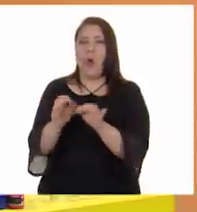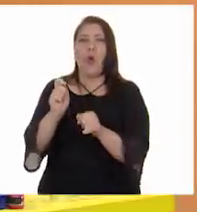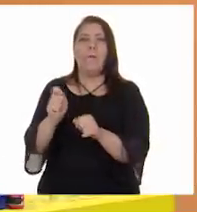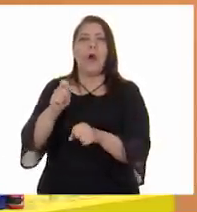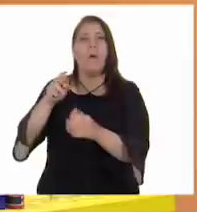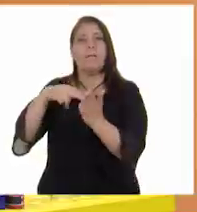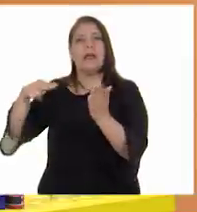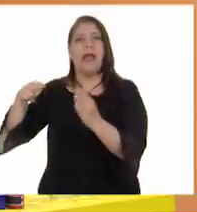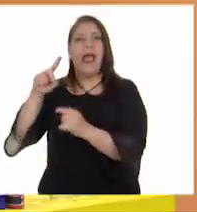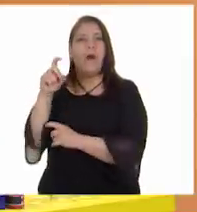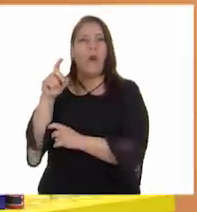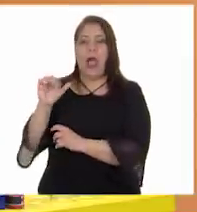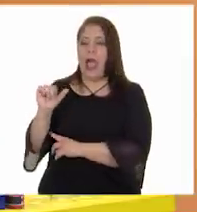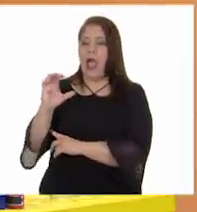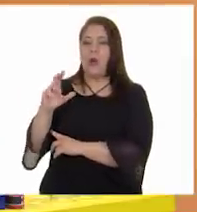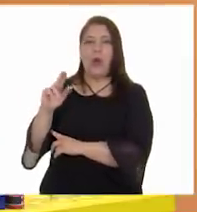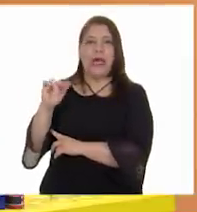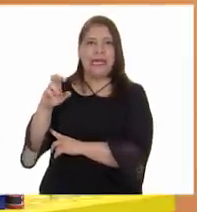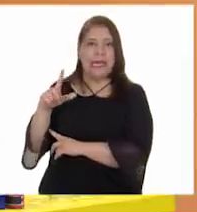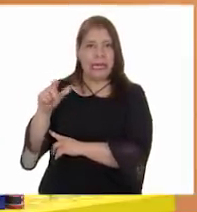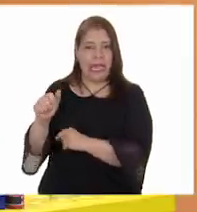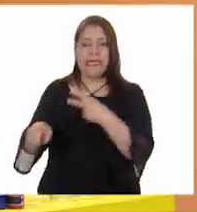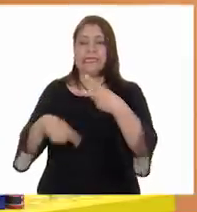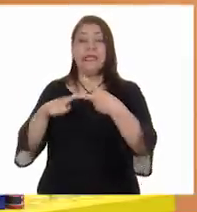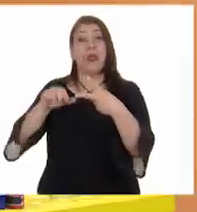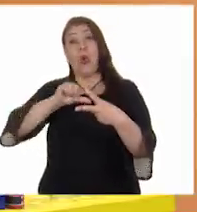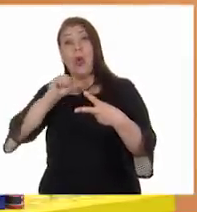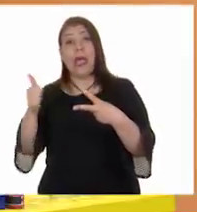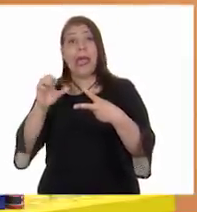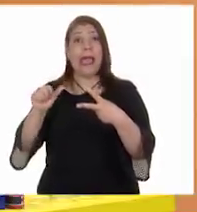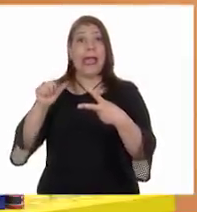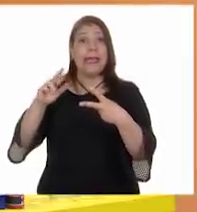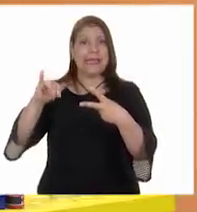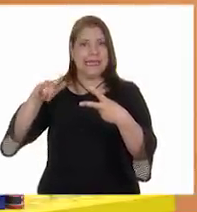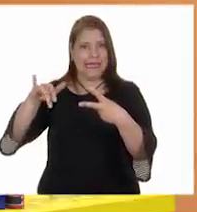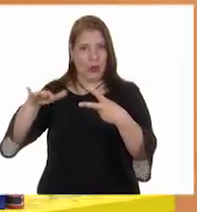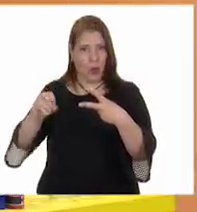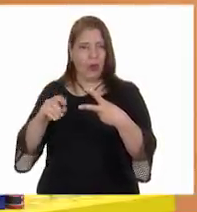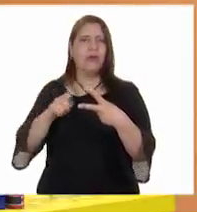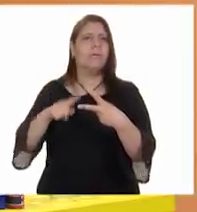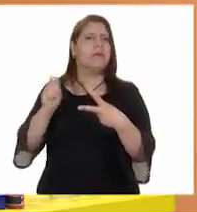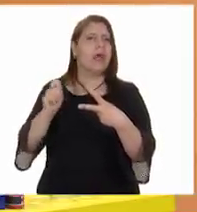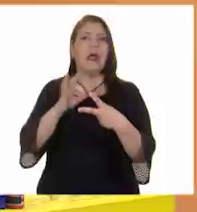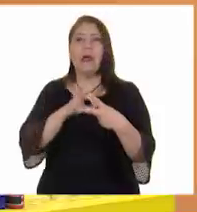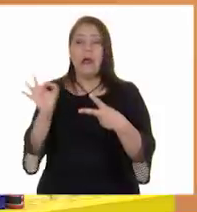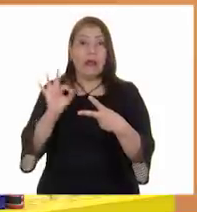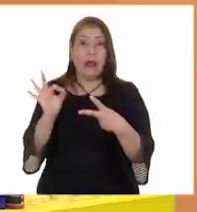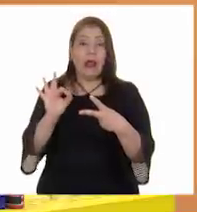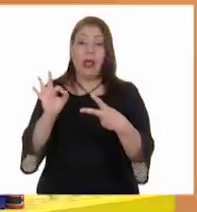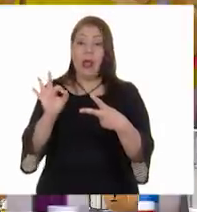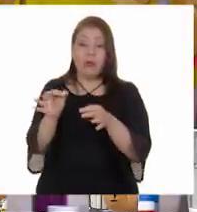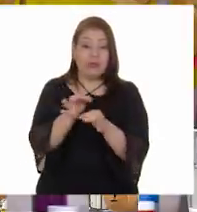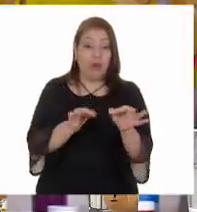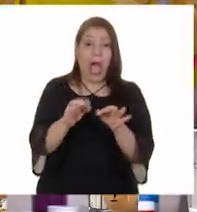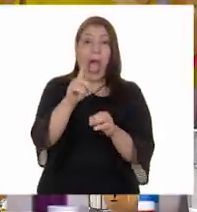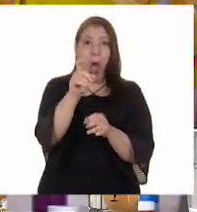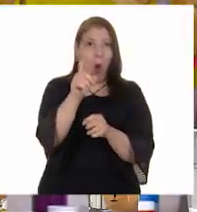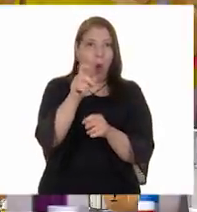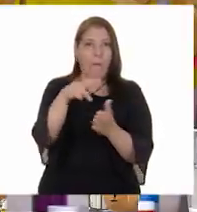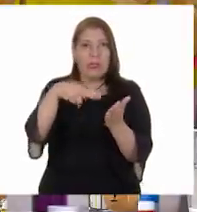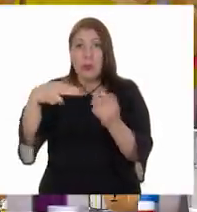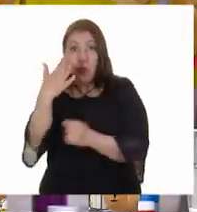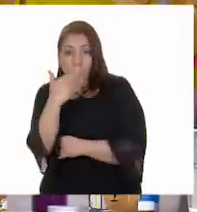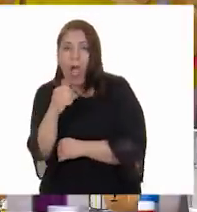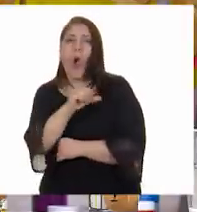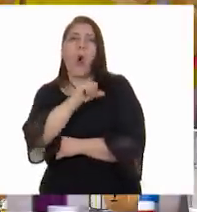hacer utilizando acrílico, que es una técnica que se puede reemplazar cuando no tenemos acuarelas en casa. Y justamente